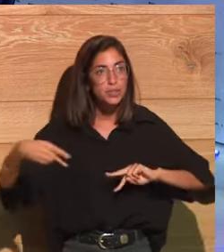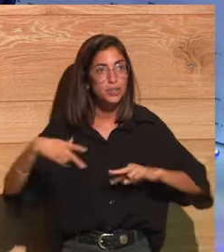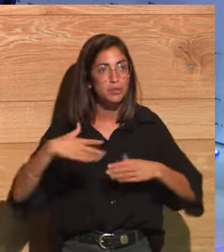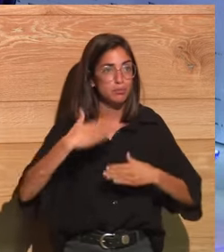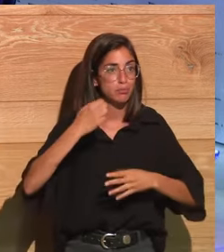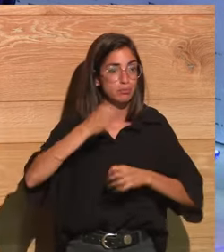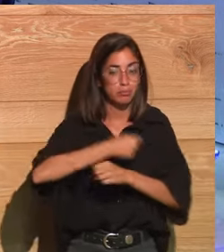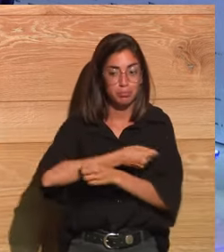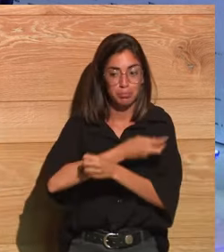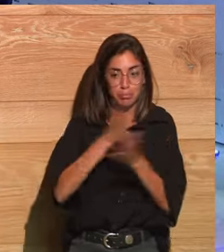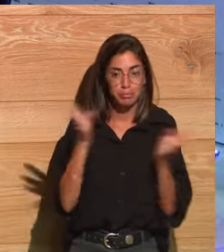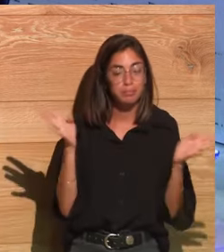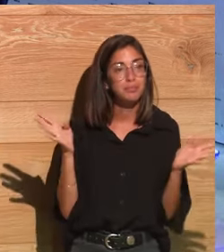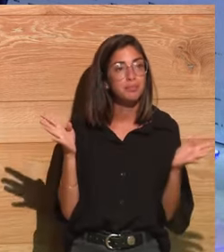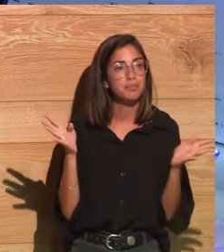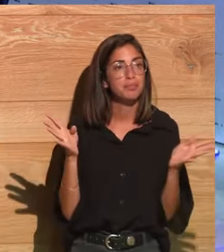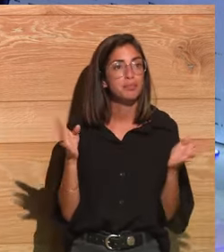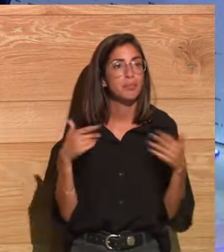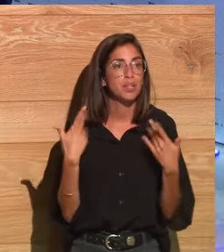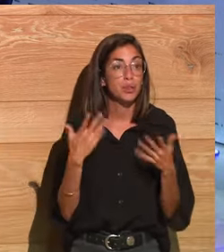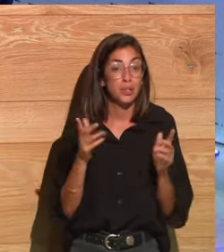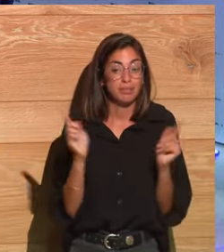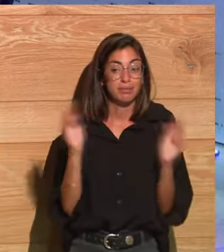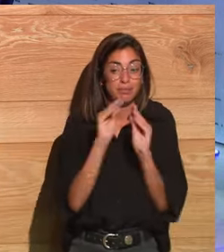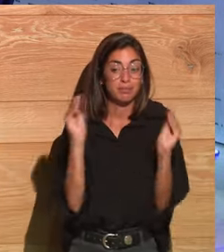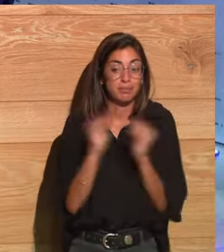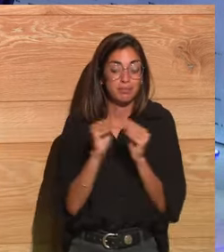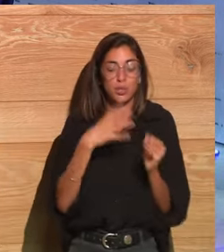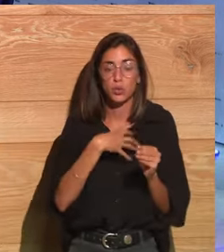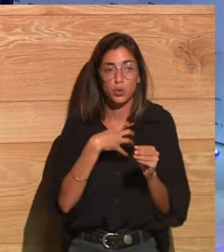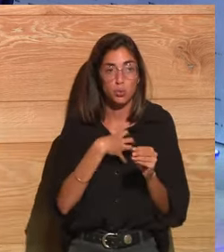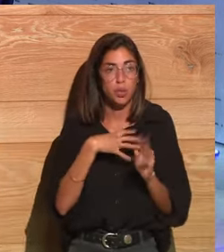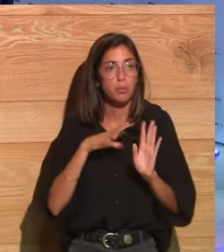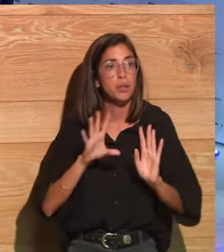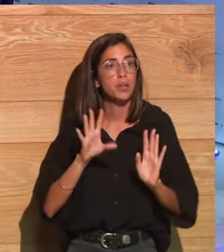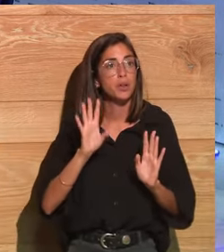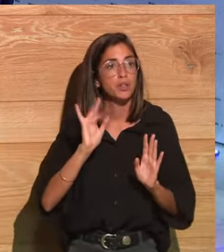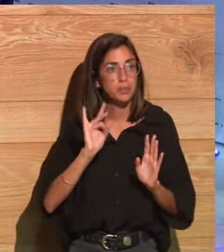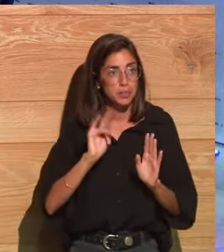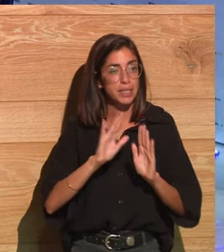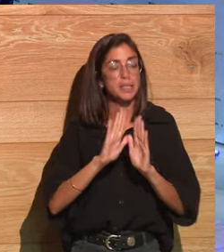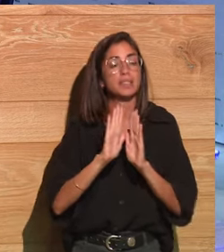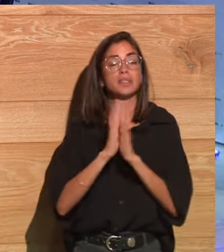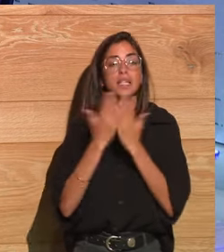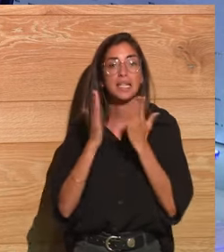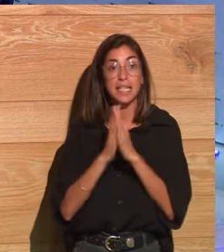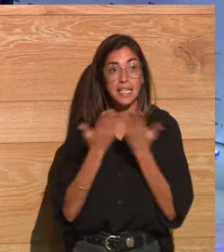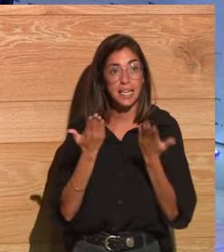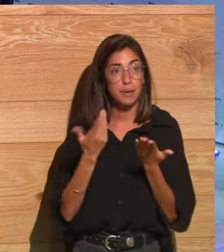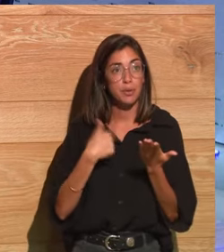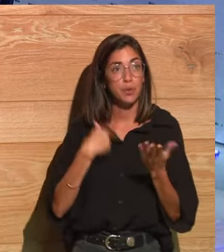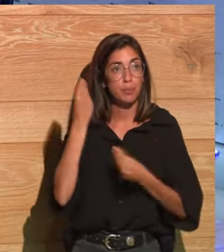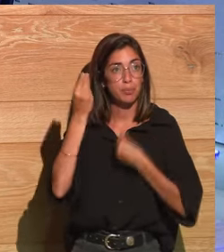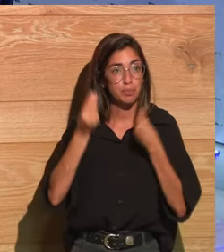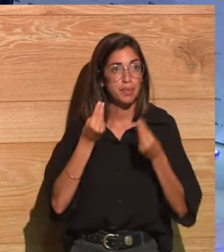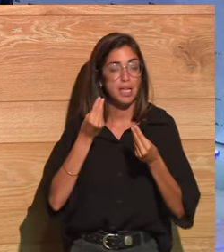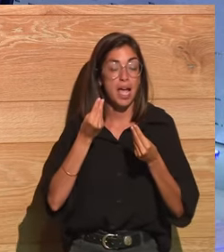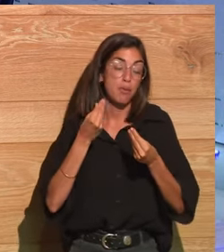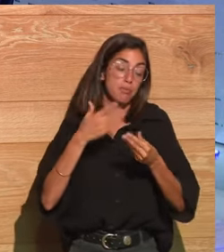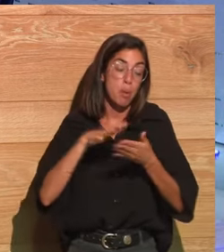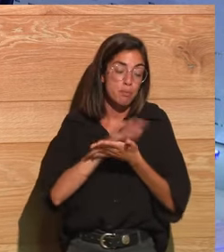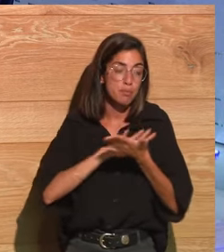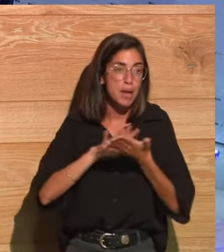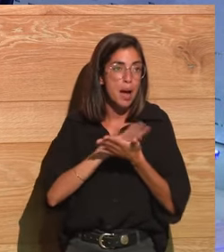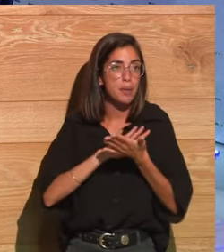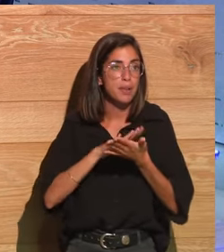amplísimo, no se podría simplificar. Pero sí, en el libro trato de manera general algunos de ellos, y sobre